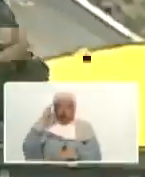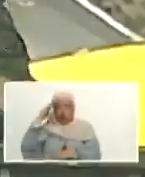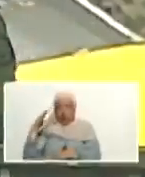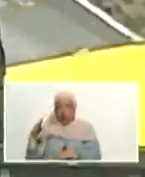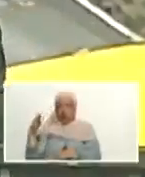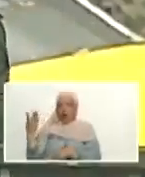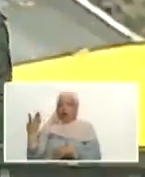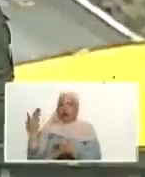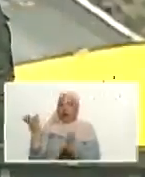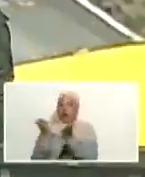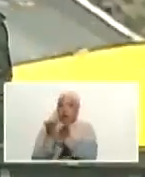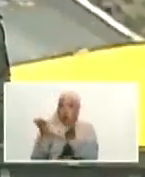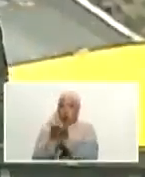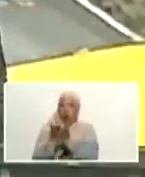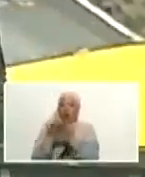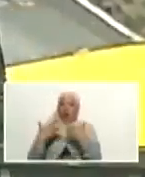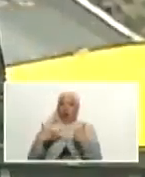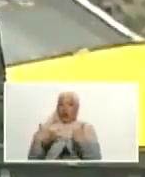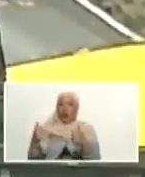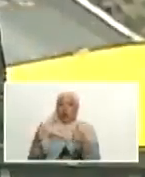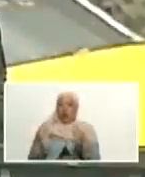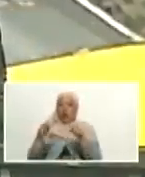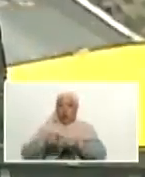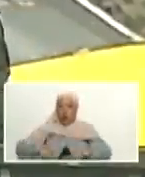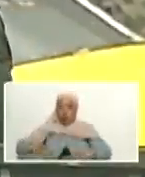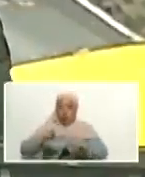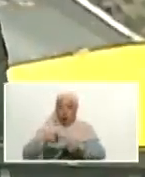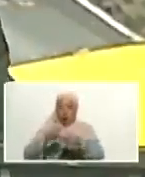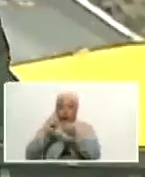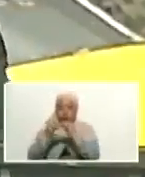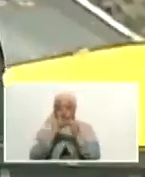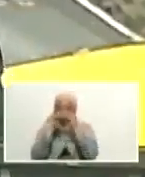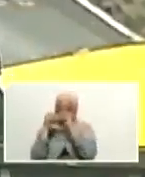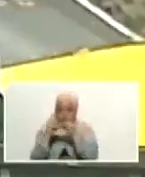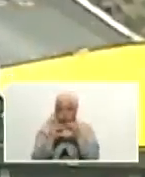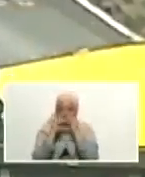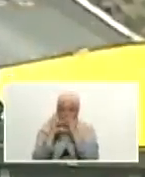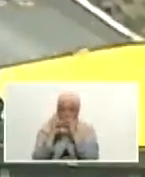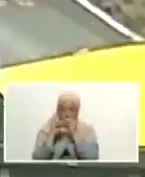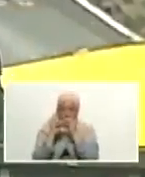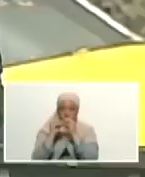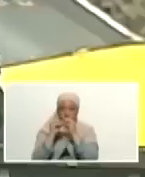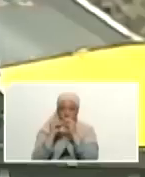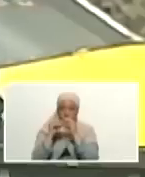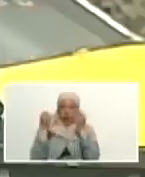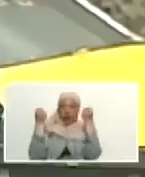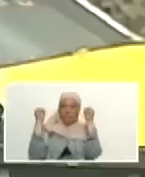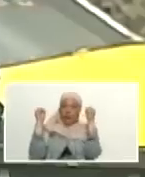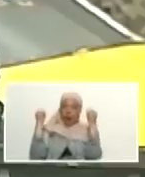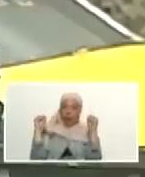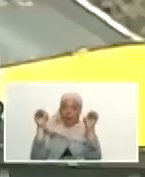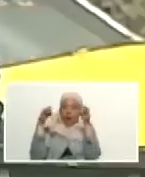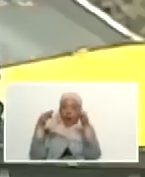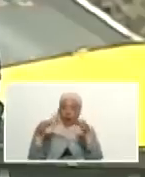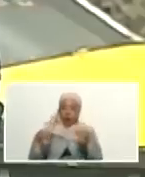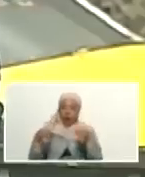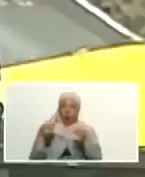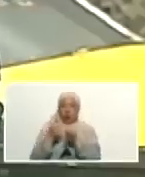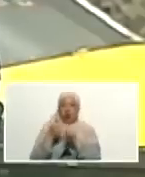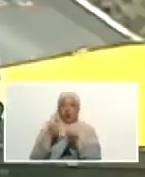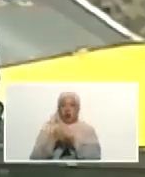o a remozar escombros, etcétera. Es la puesta en práctica de manera concreta